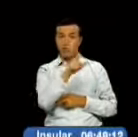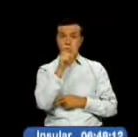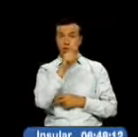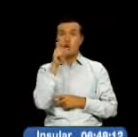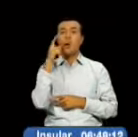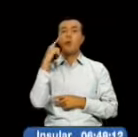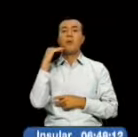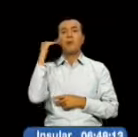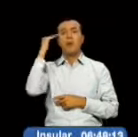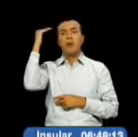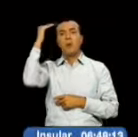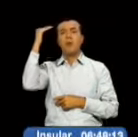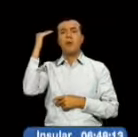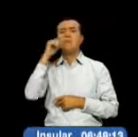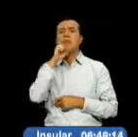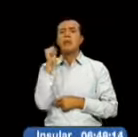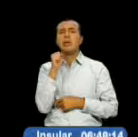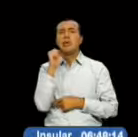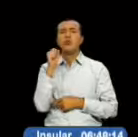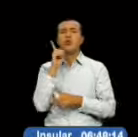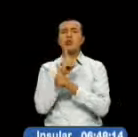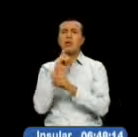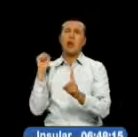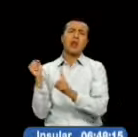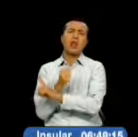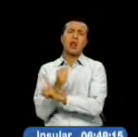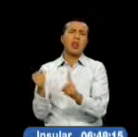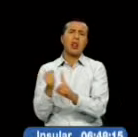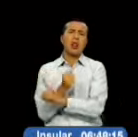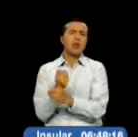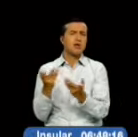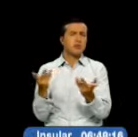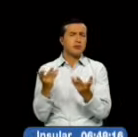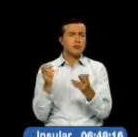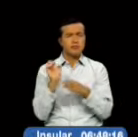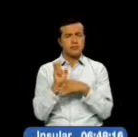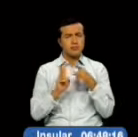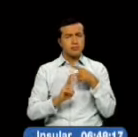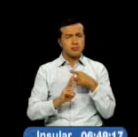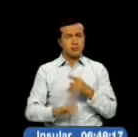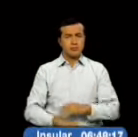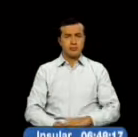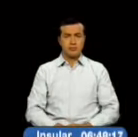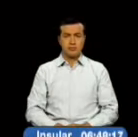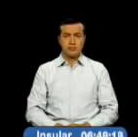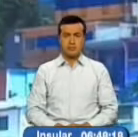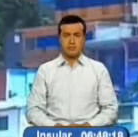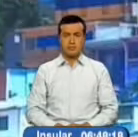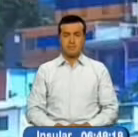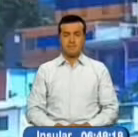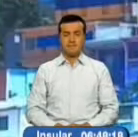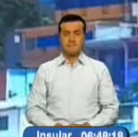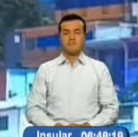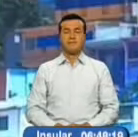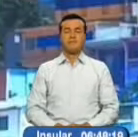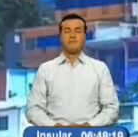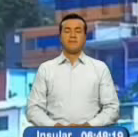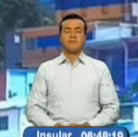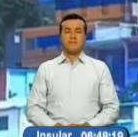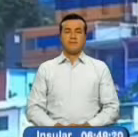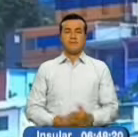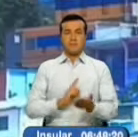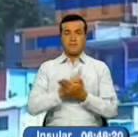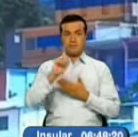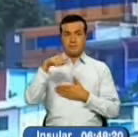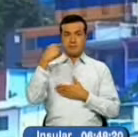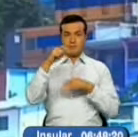agreden a este señor de la tercera edad y con discapacidad. Olga Velasco, Ecuador TV. La próxima